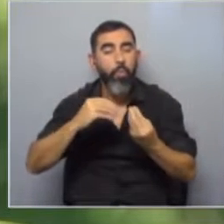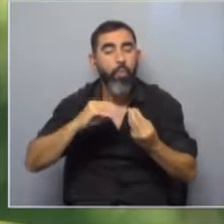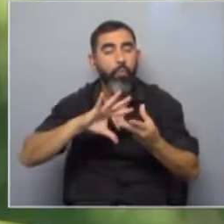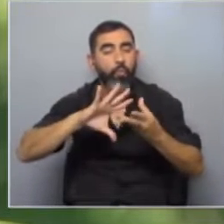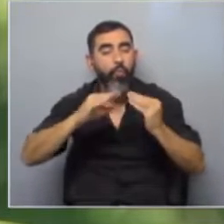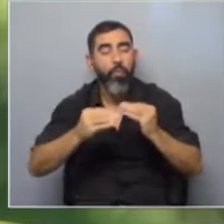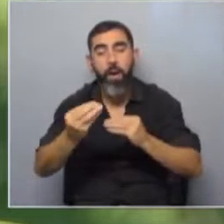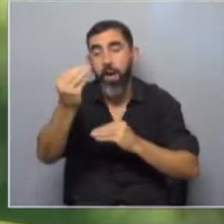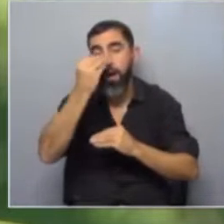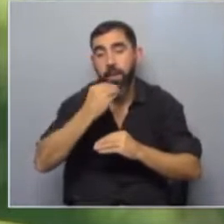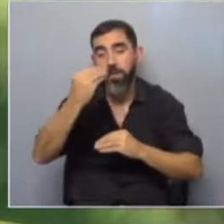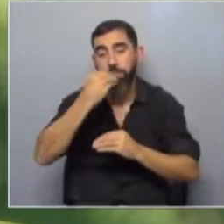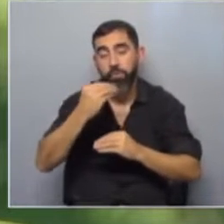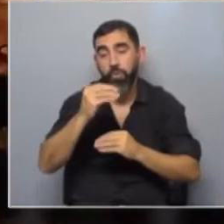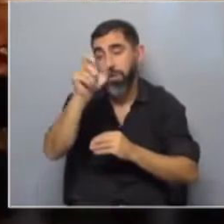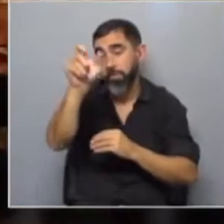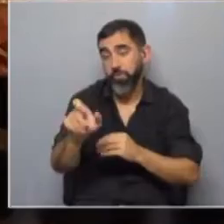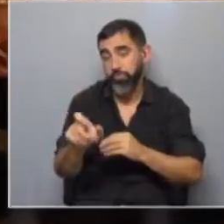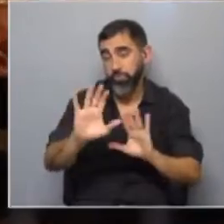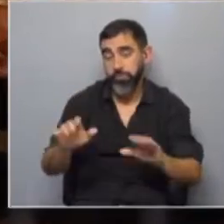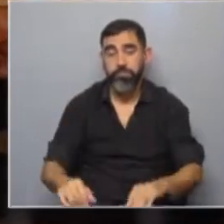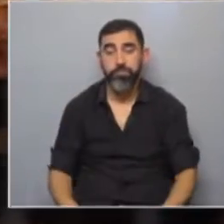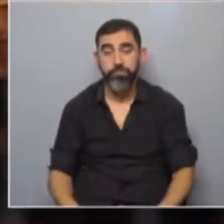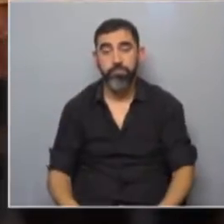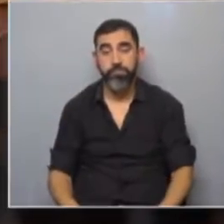comportamiento alimentario del consumidor.